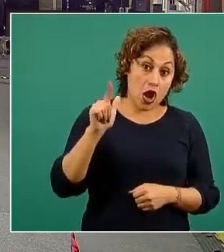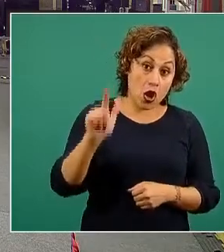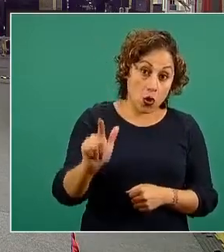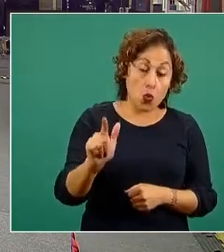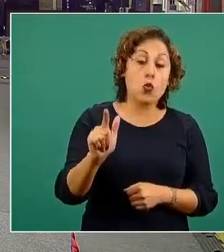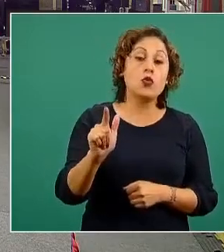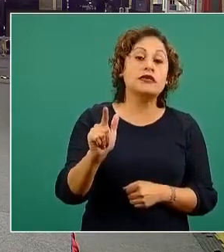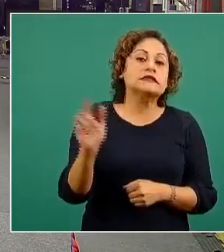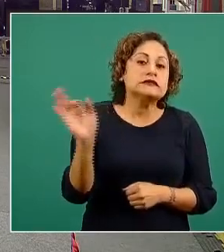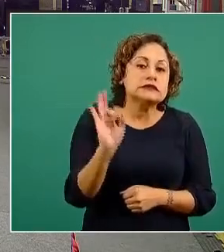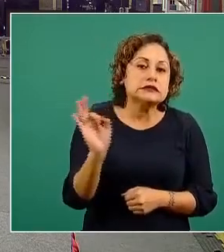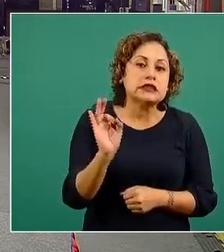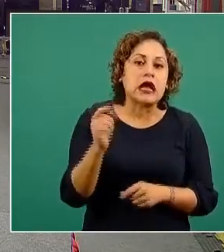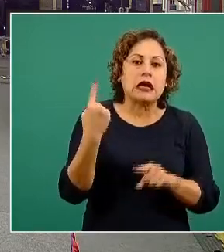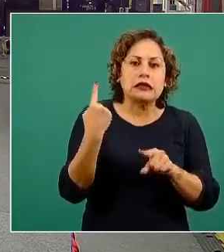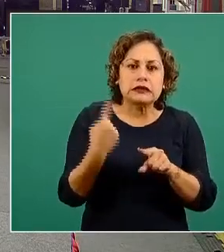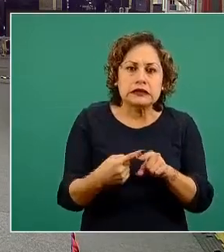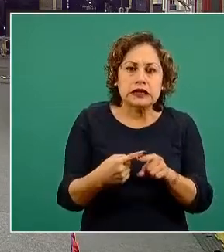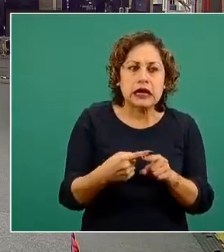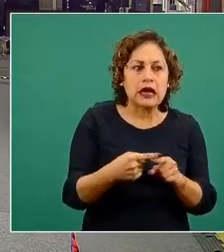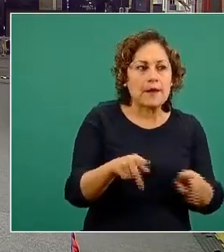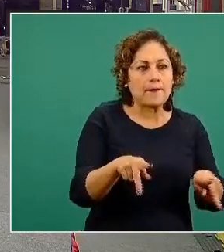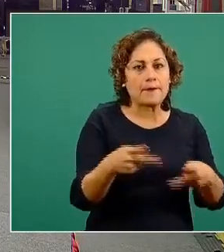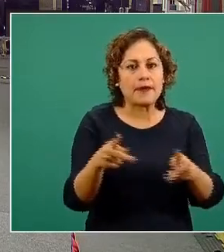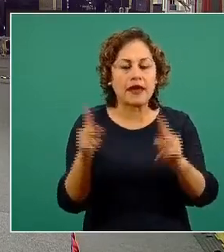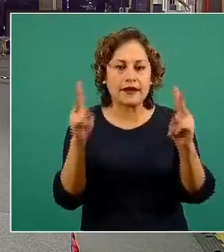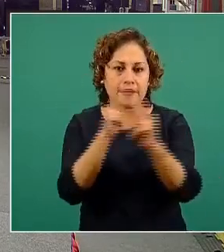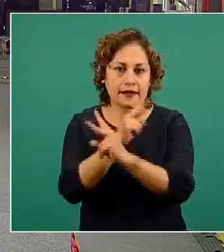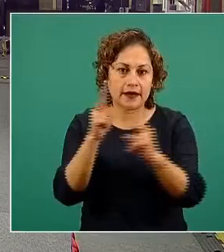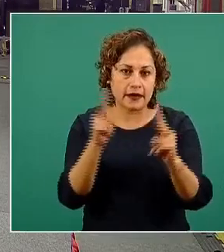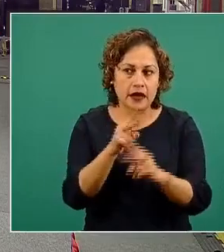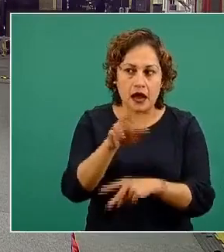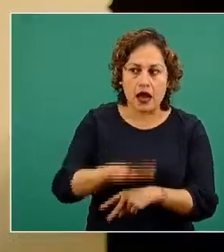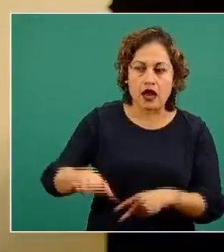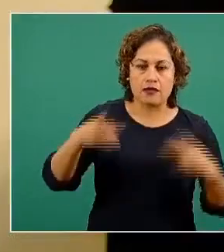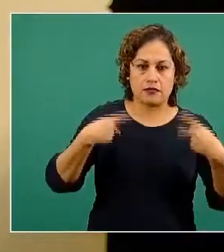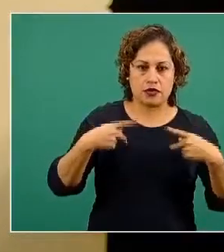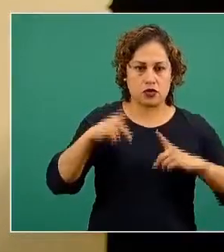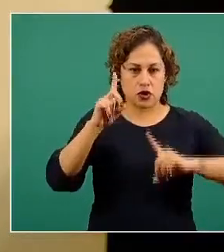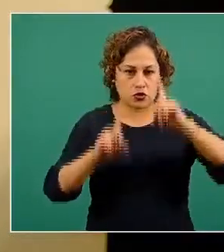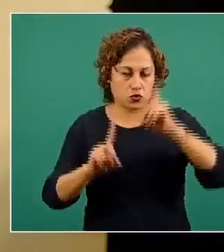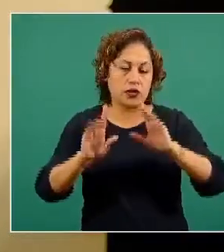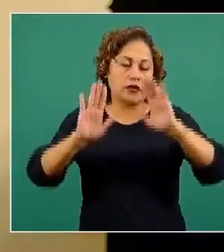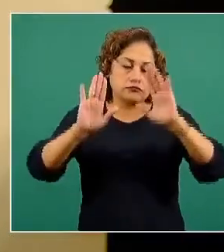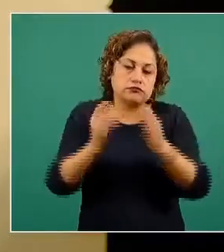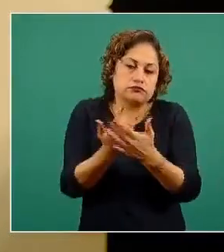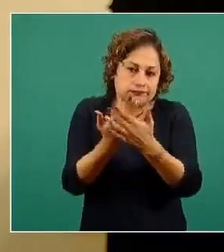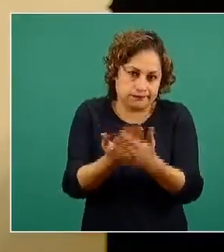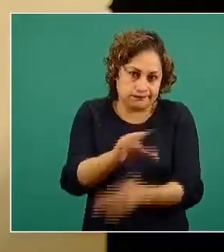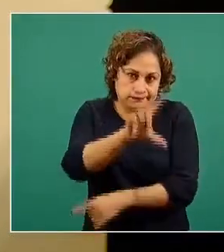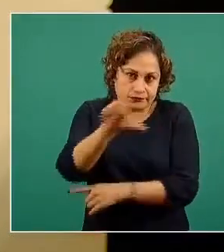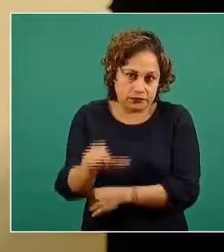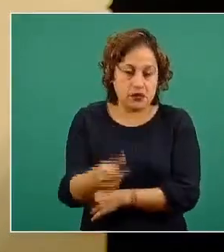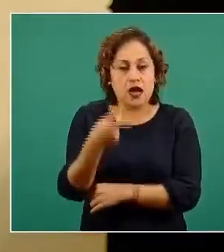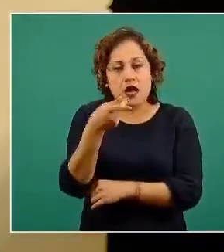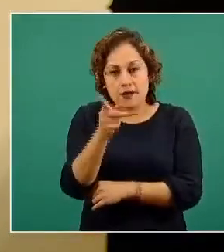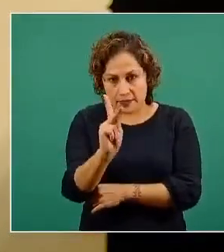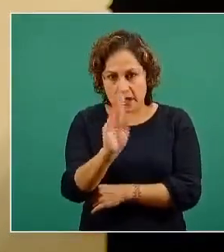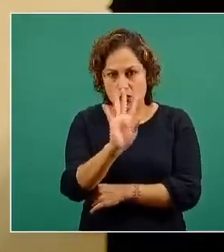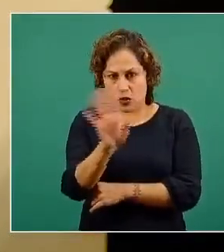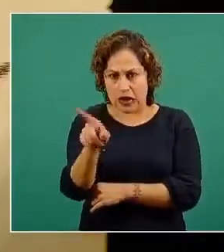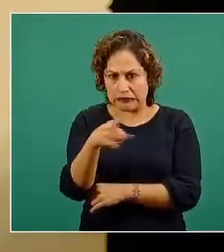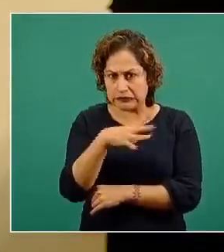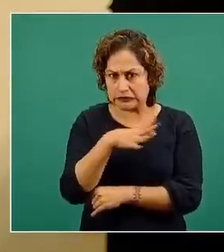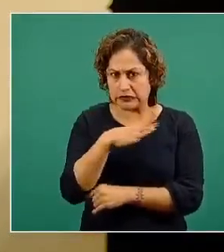oxígeno ante los grandes penurias que tienen las personas, no sé si hay alguna lista, o ya tienen una lista de precios, ¿no? y